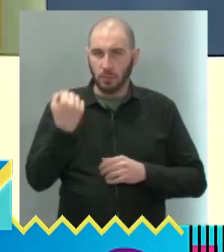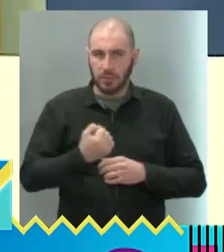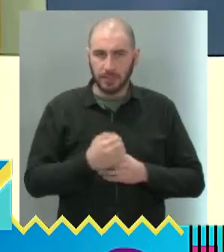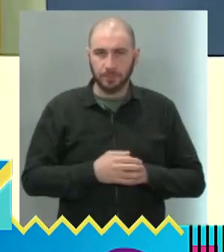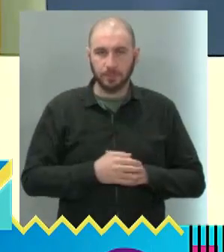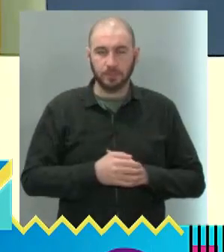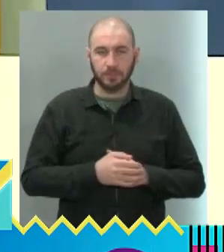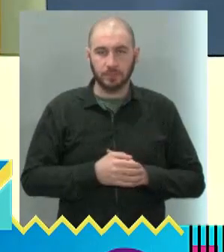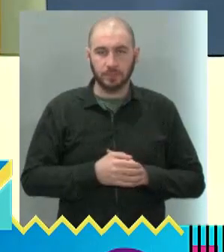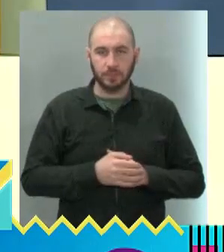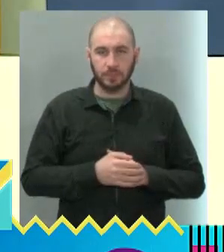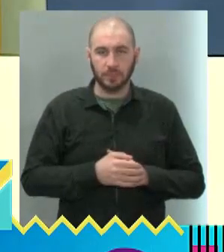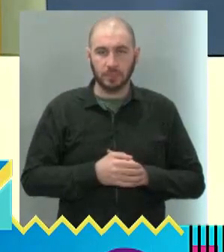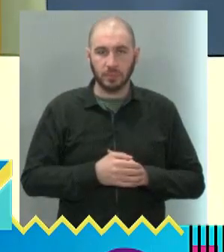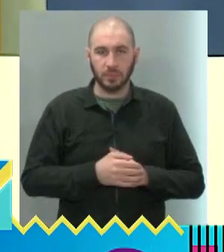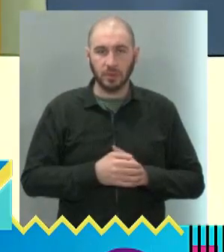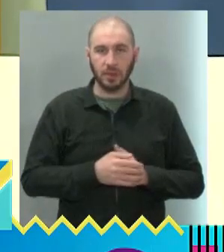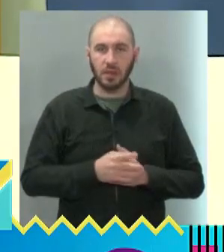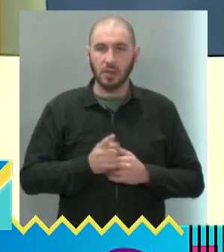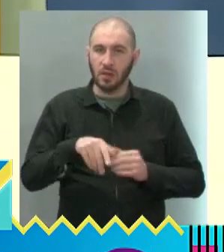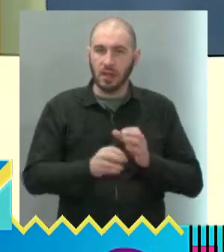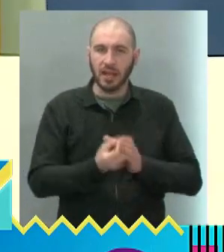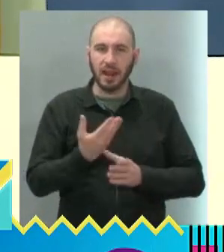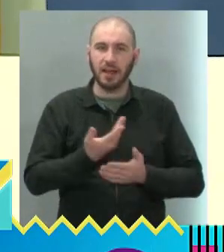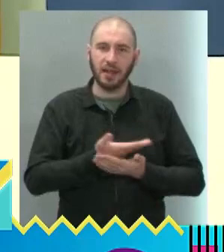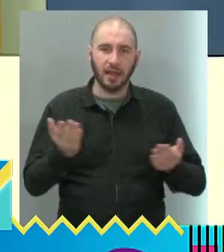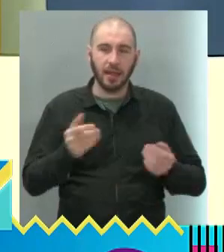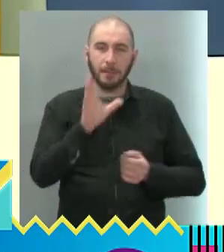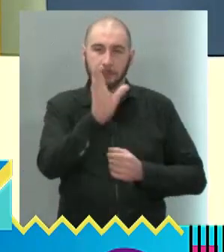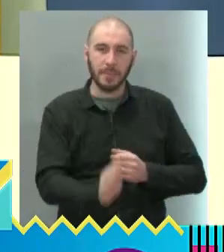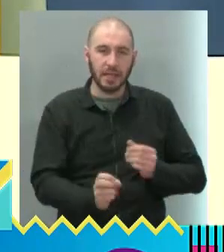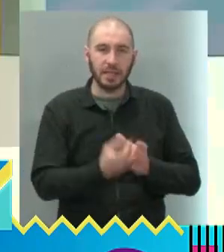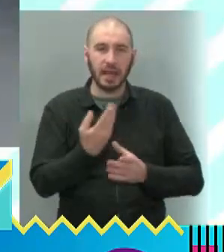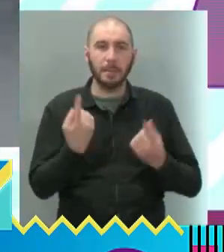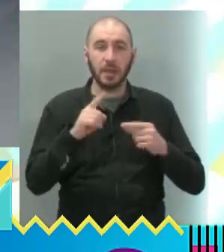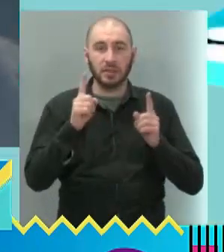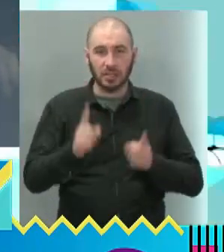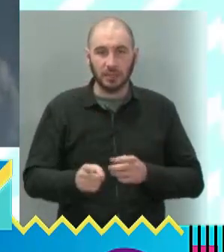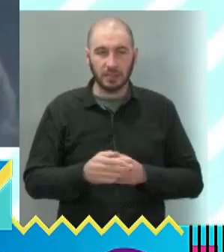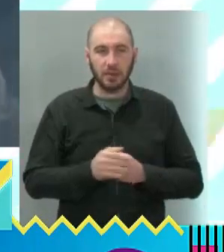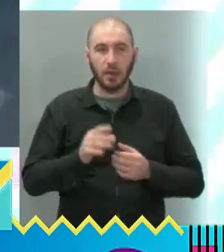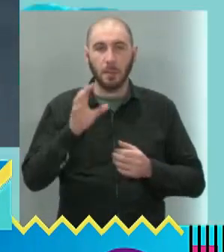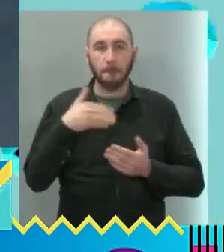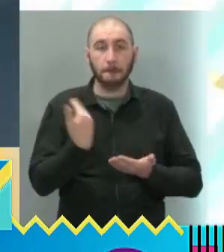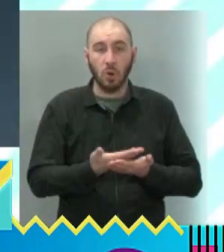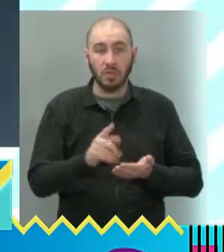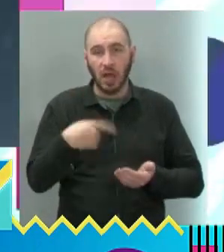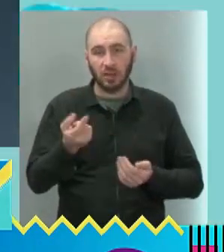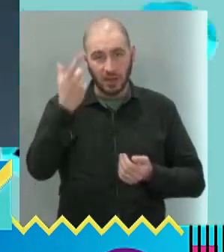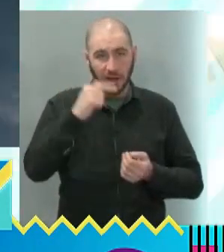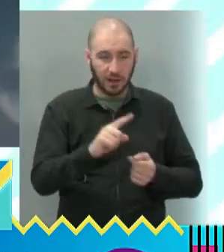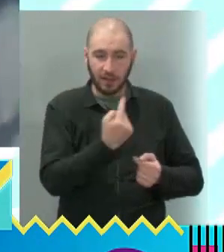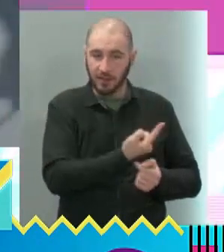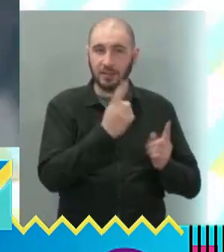hay que decir algo. Se conformaron generalmente repúblicas, aunque también hubo otras propuestas de monarquía, no